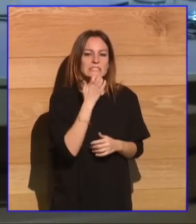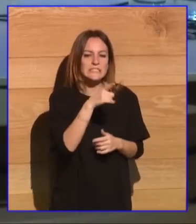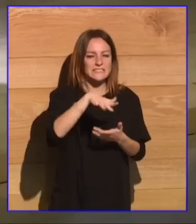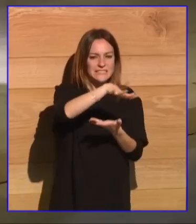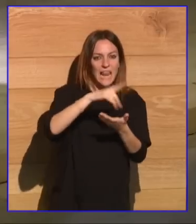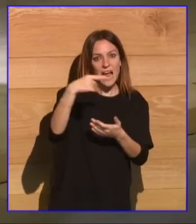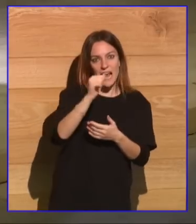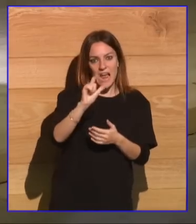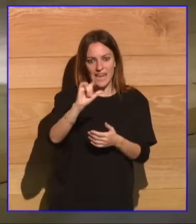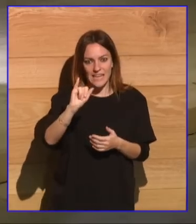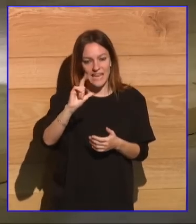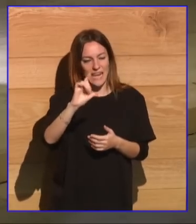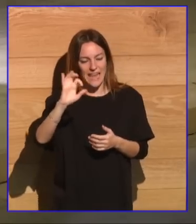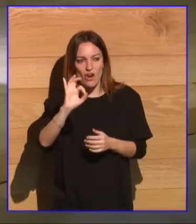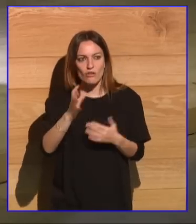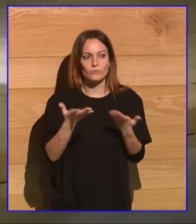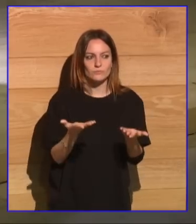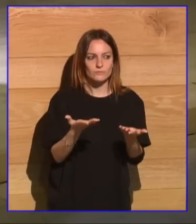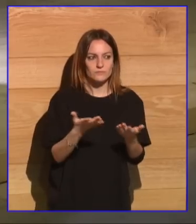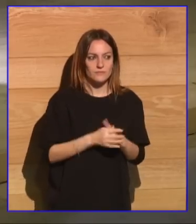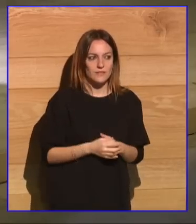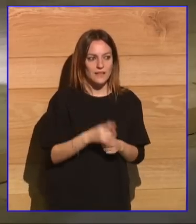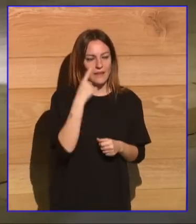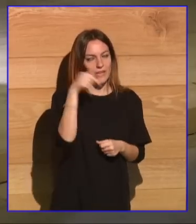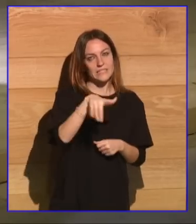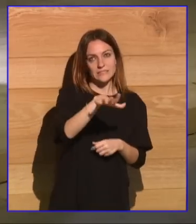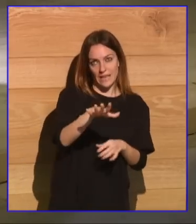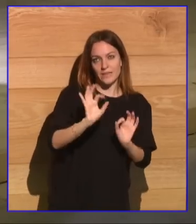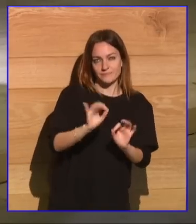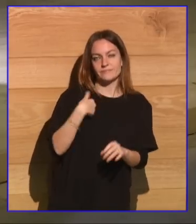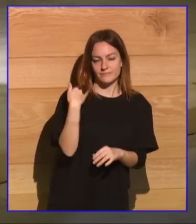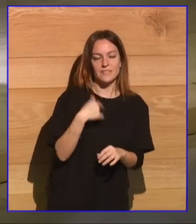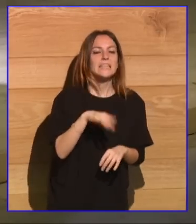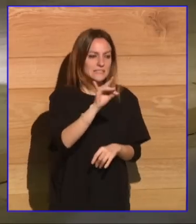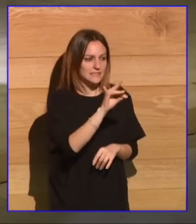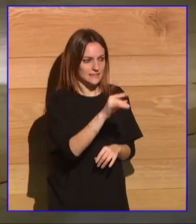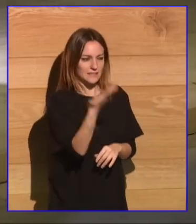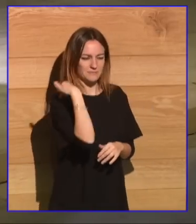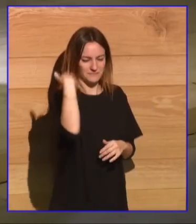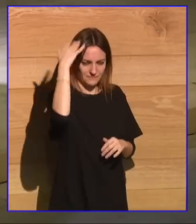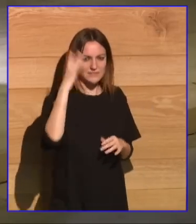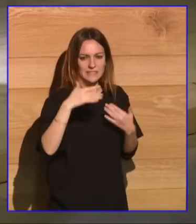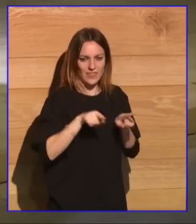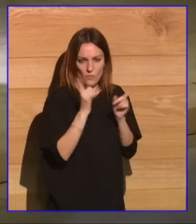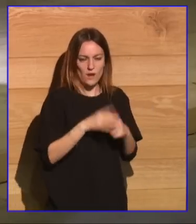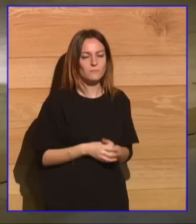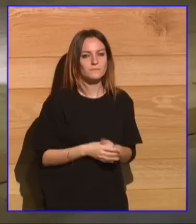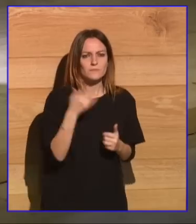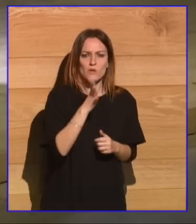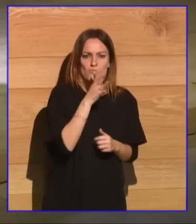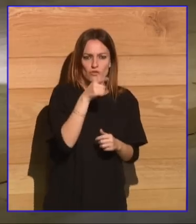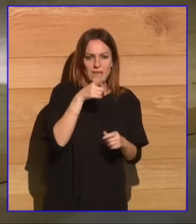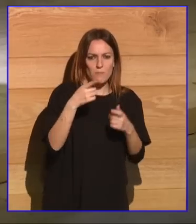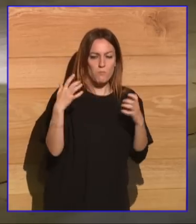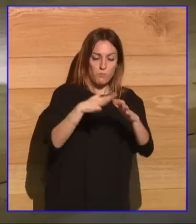Galileo con Famino... Bueno, ya no estoy en la sala Galileo con Famino, pero vamos, que está. Bueno, cuando salieras. Cuando fuera, sí. Cuando fuera. ¿Por qué no entrabas directamente